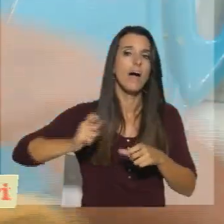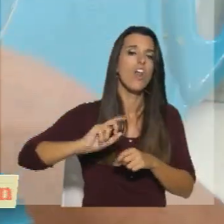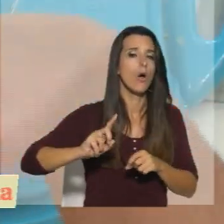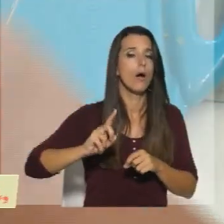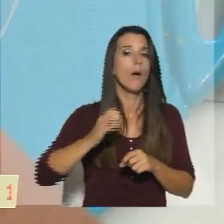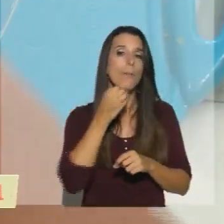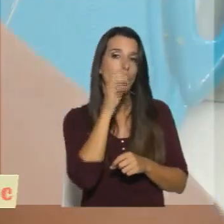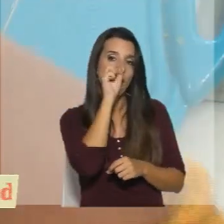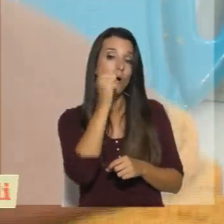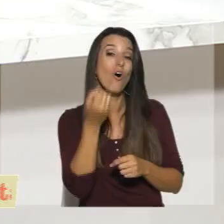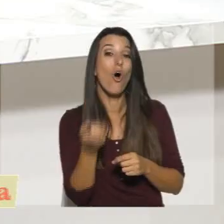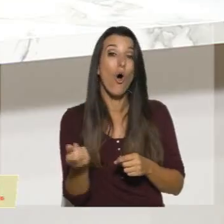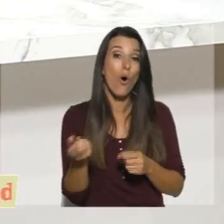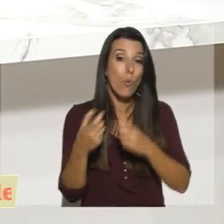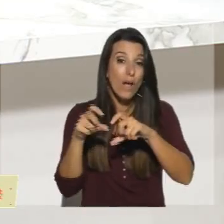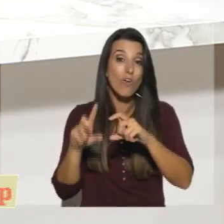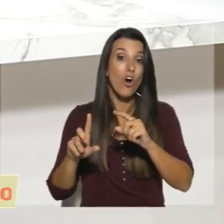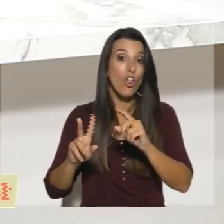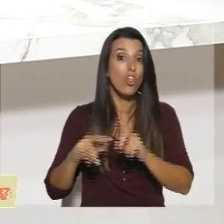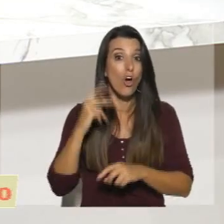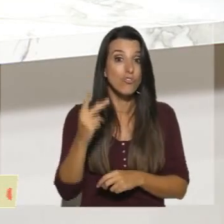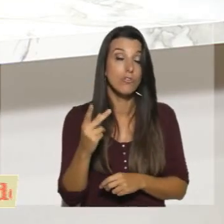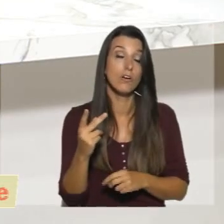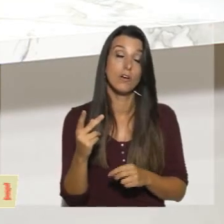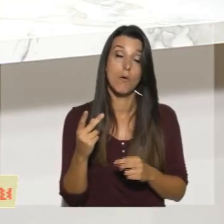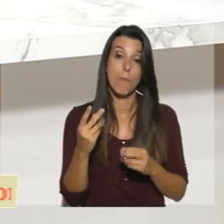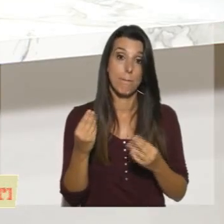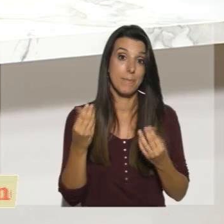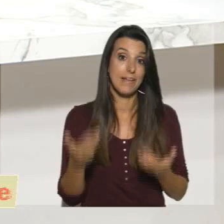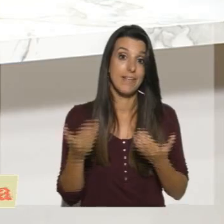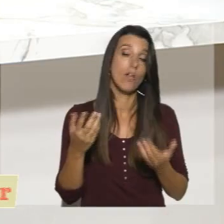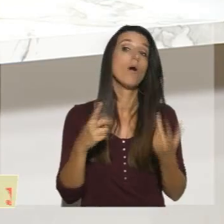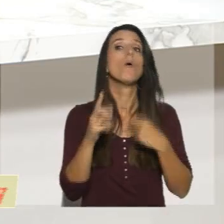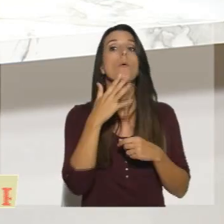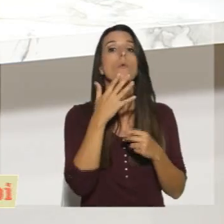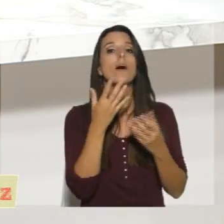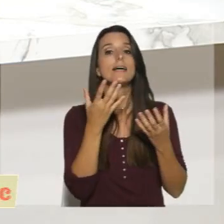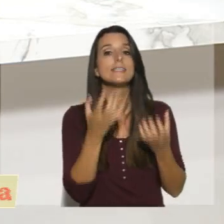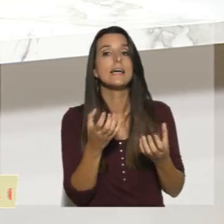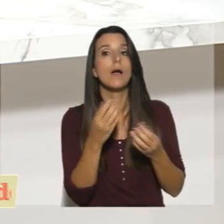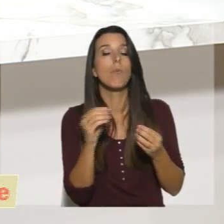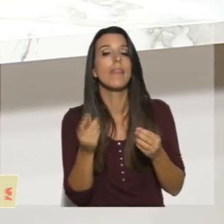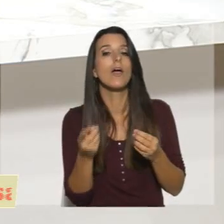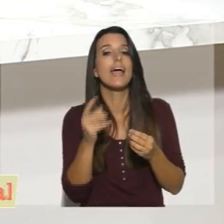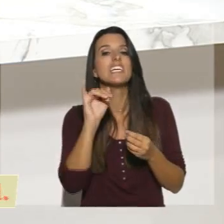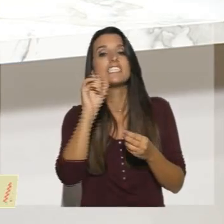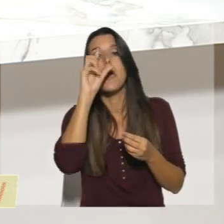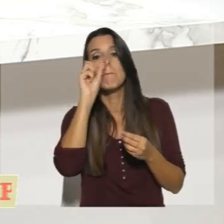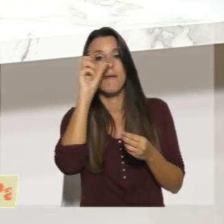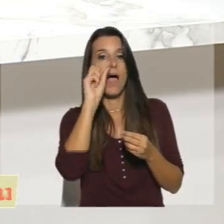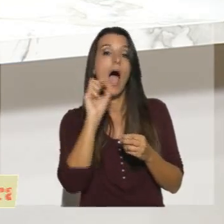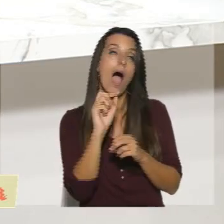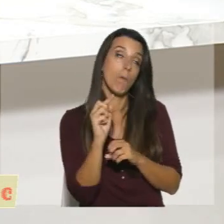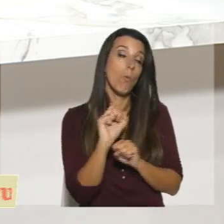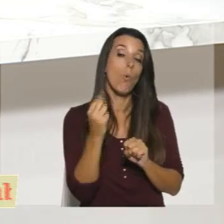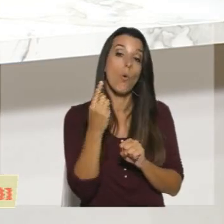de naranja. Sí, es que si le agregás otro huevo te va a servir mucho. Lo que le podrías agregar, si te queda muy seca, es una yemita. Ah, pero okay. Si no querés sacar la yema y